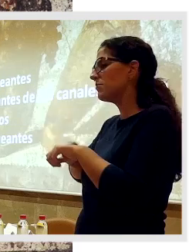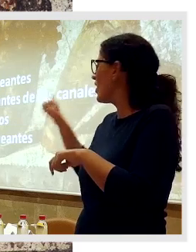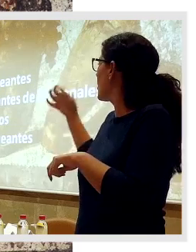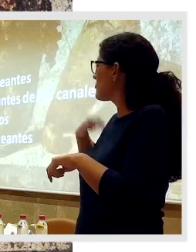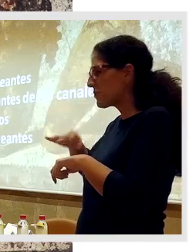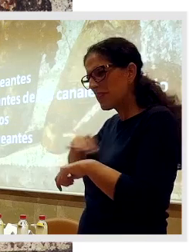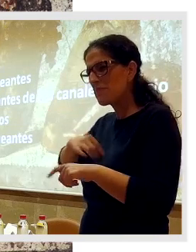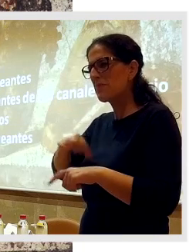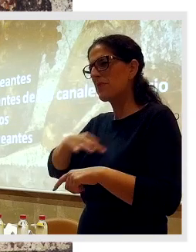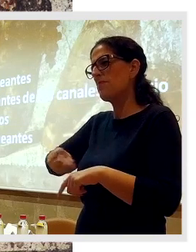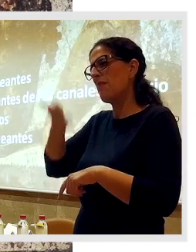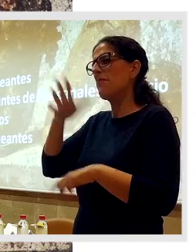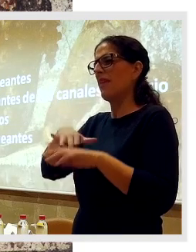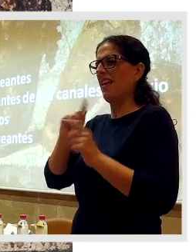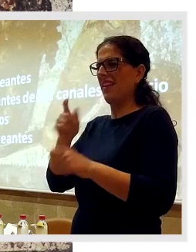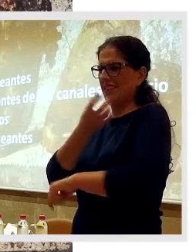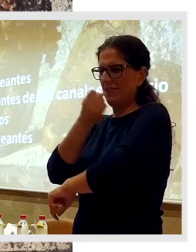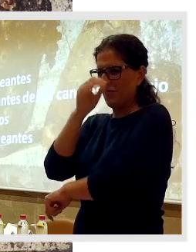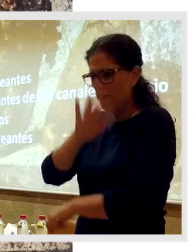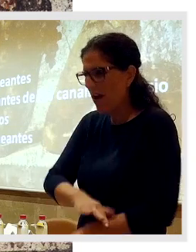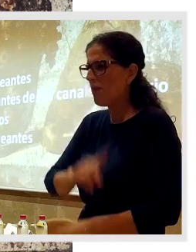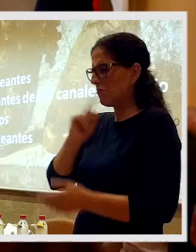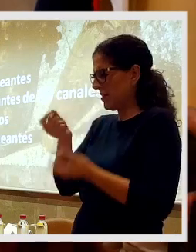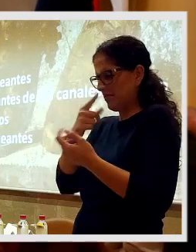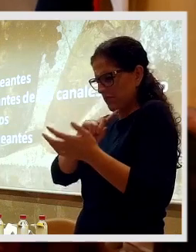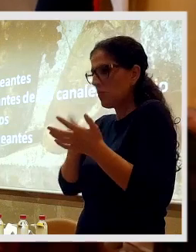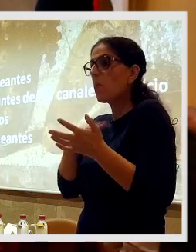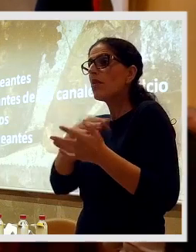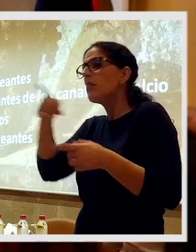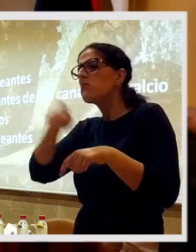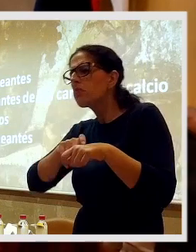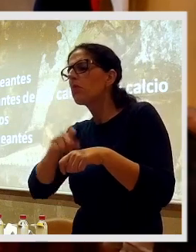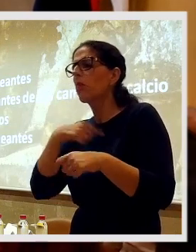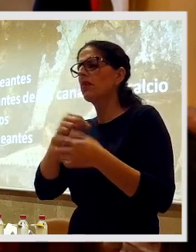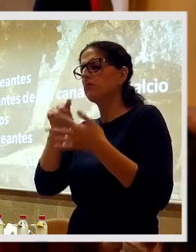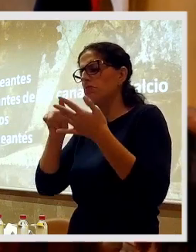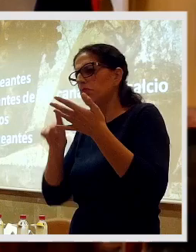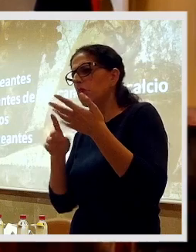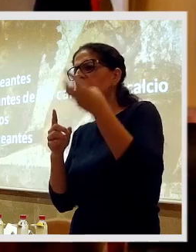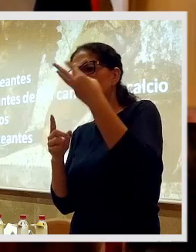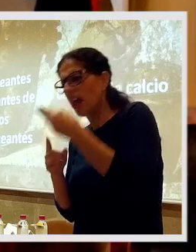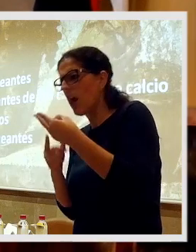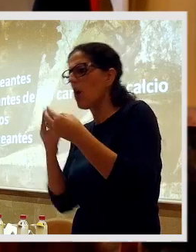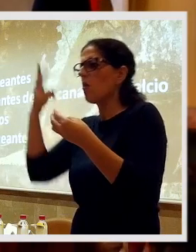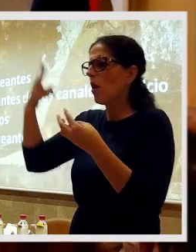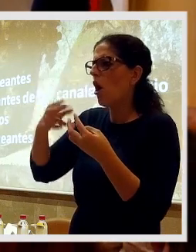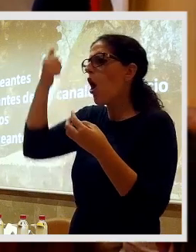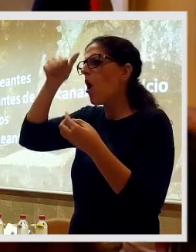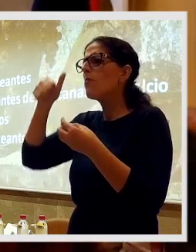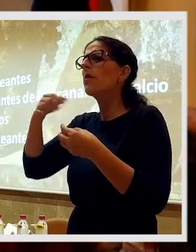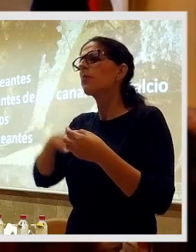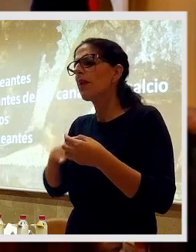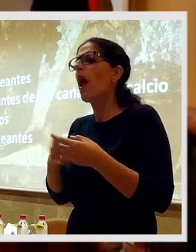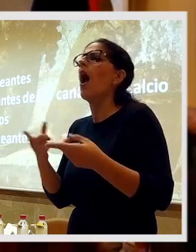alfa-bloqueantes, auténticas maravillas, además de diseño. A cada persona, según sus cualidades, le podemos poner el fármaco adecuado. Un varón con